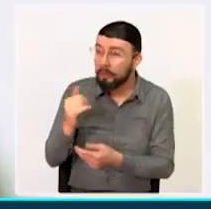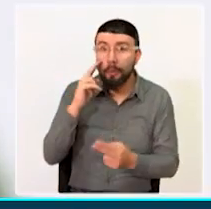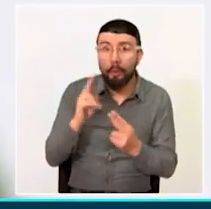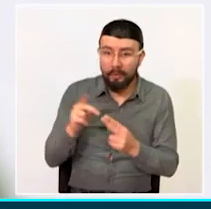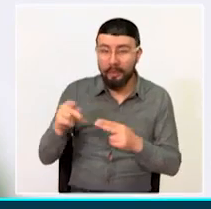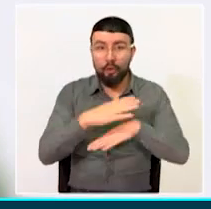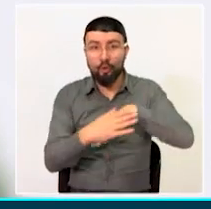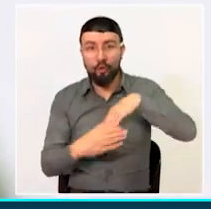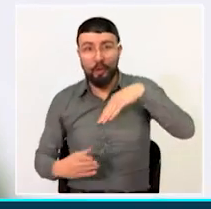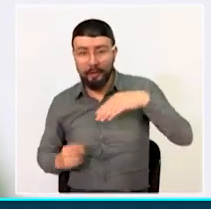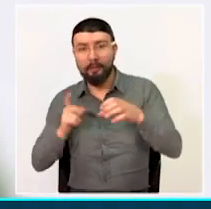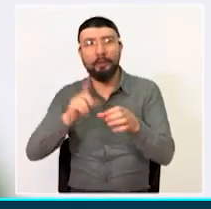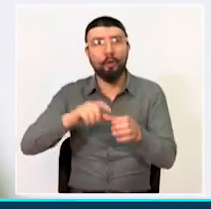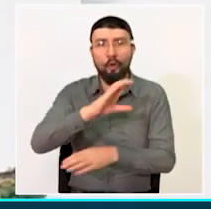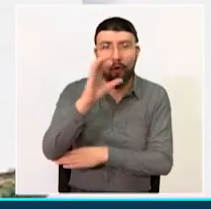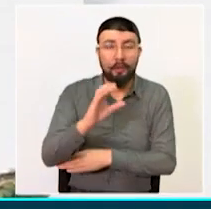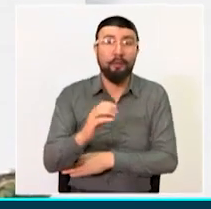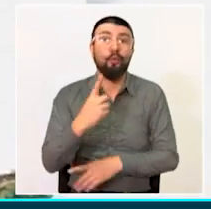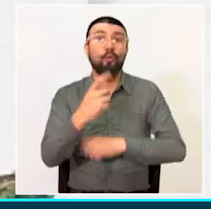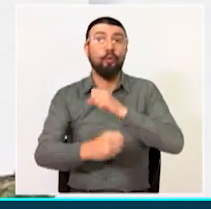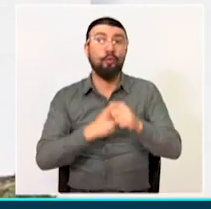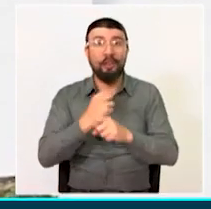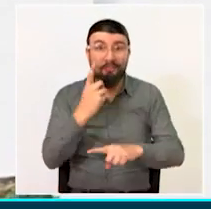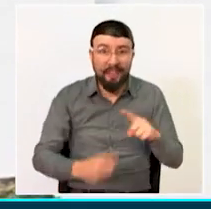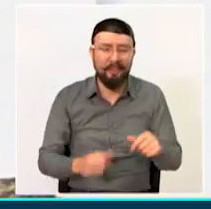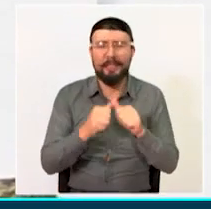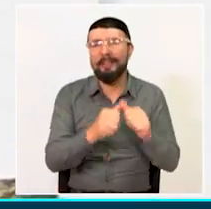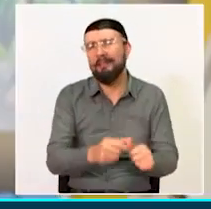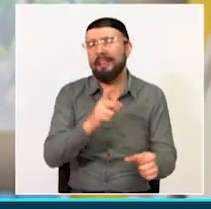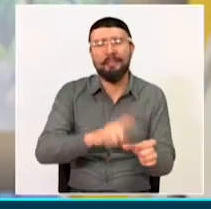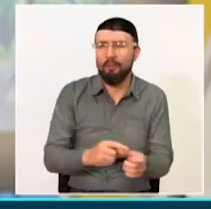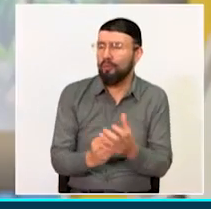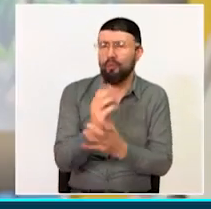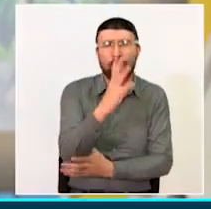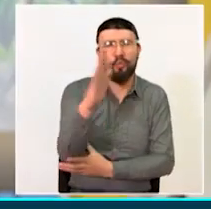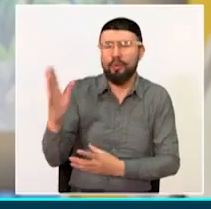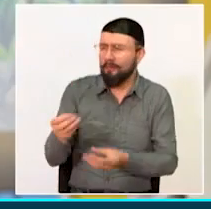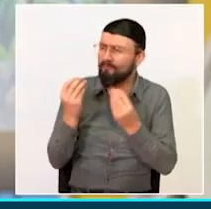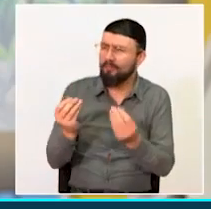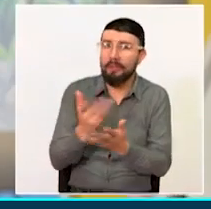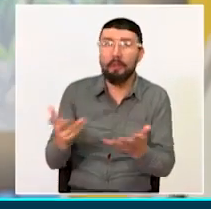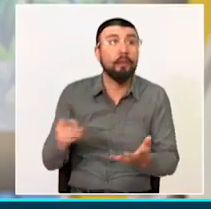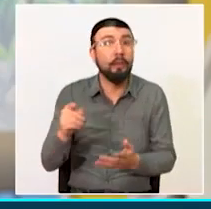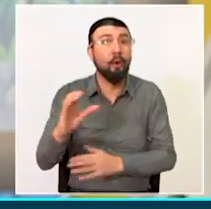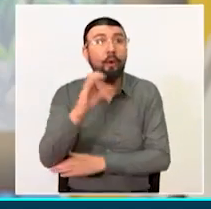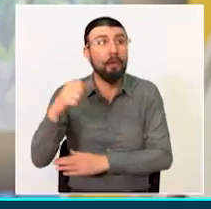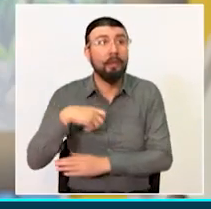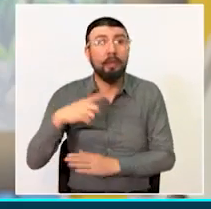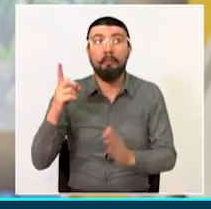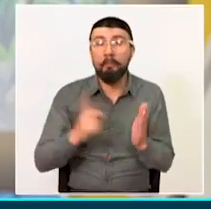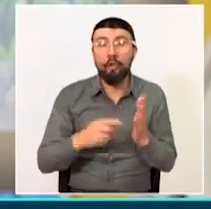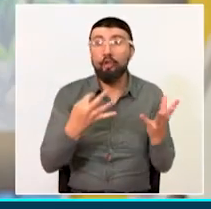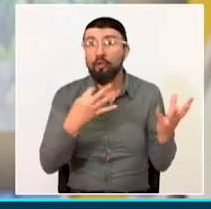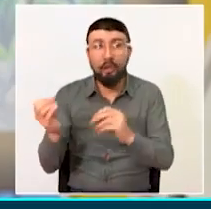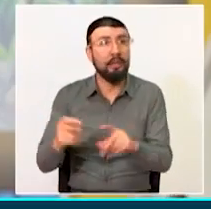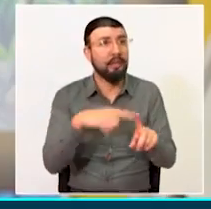a Colombia, donde se radicó por año y medio, seducida por su amplia biodiversidad. En Colombia hay 1.800 diferentes especies